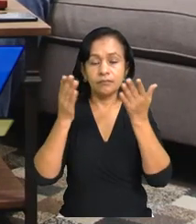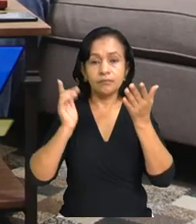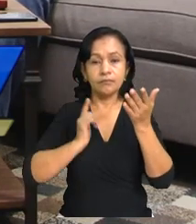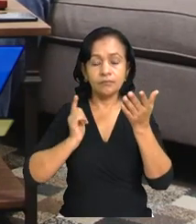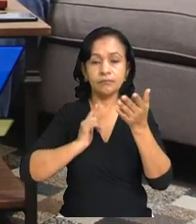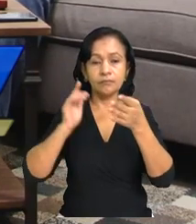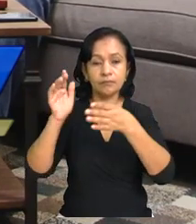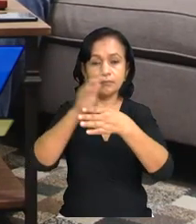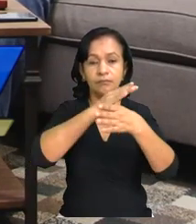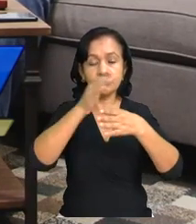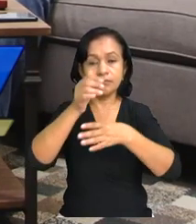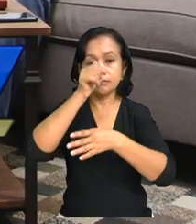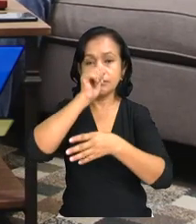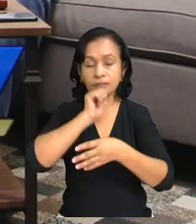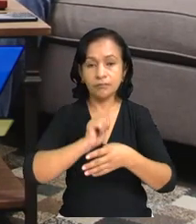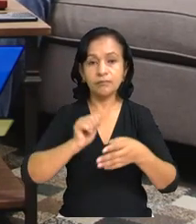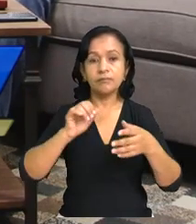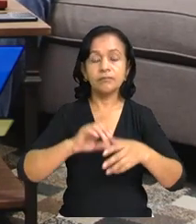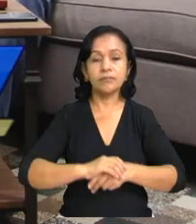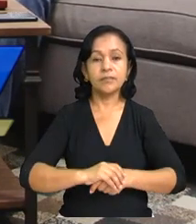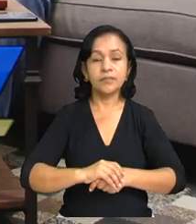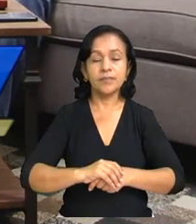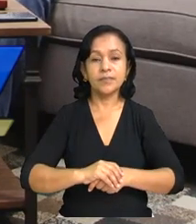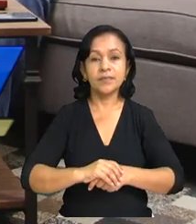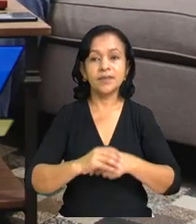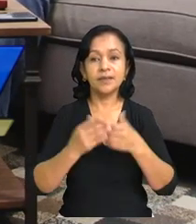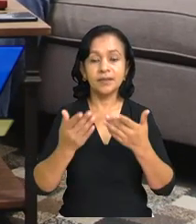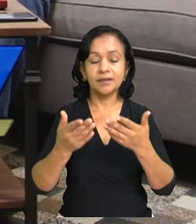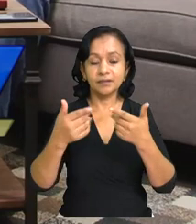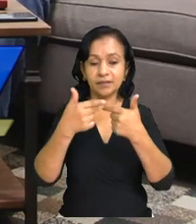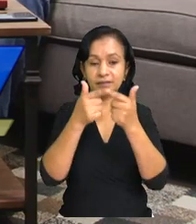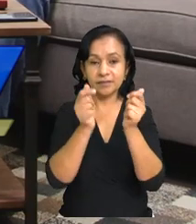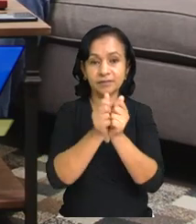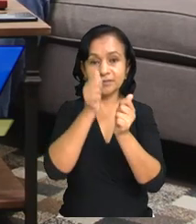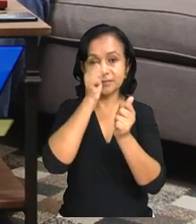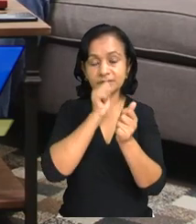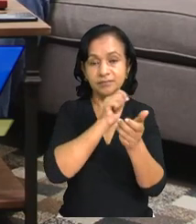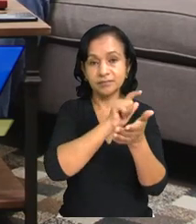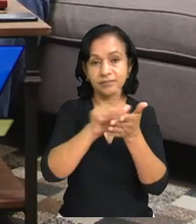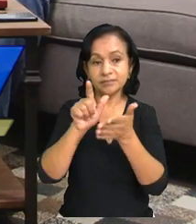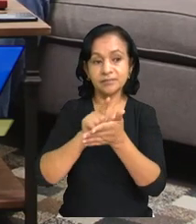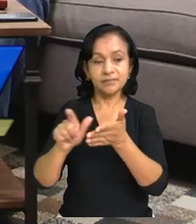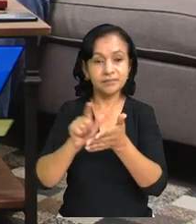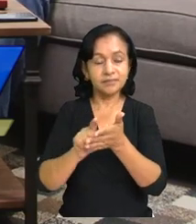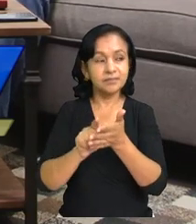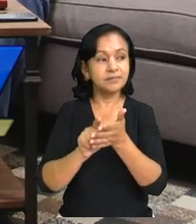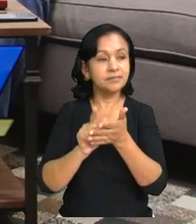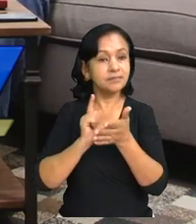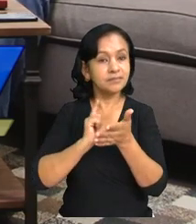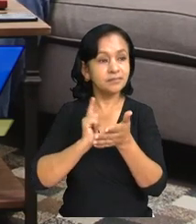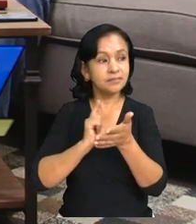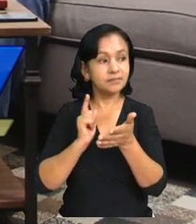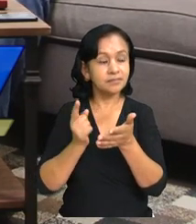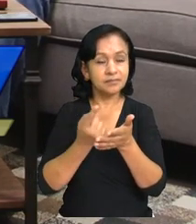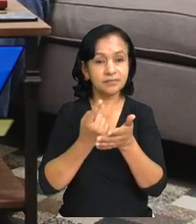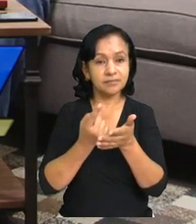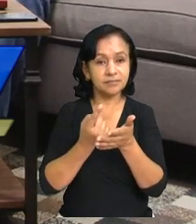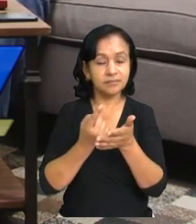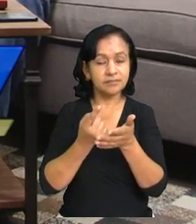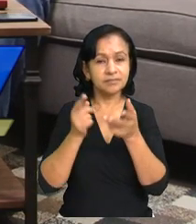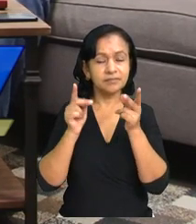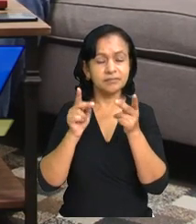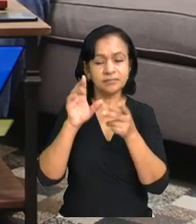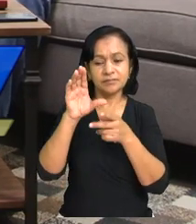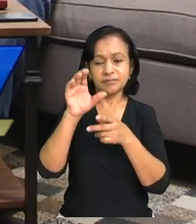sistemas de agua potable. Los comités de agua potable y saneamiento están integrados, no por un, la gente confunde el